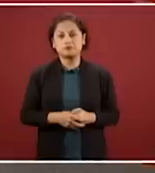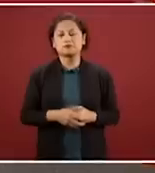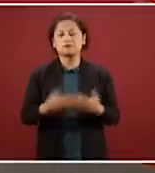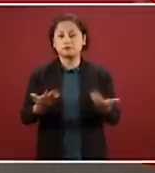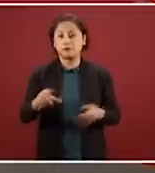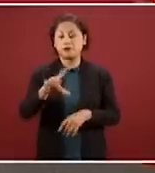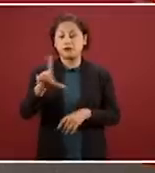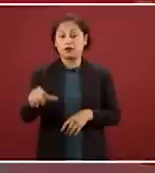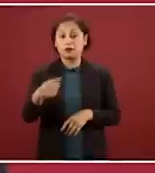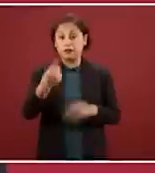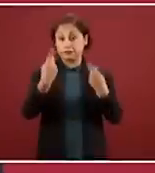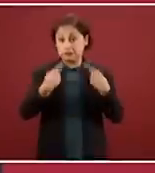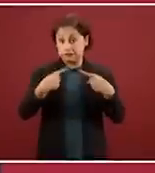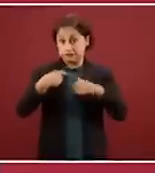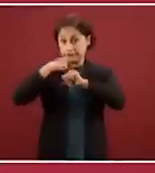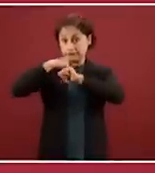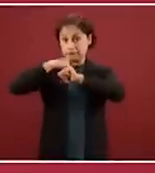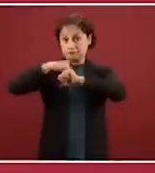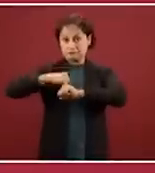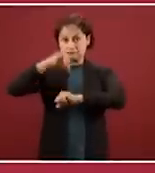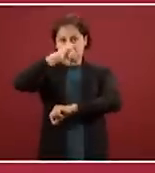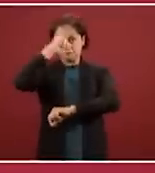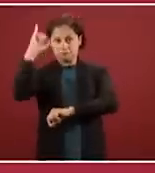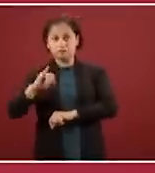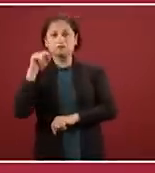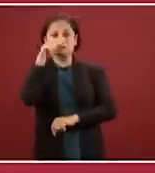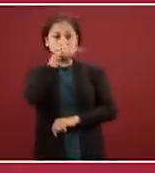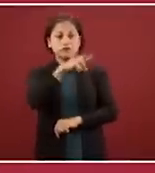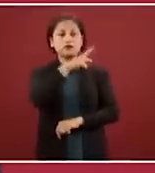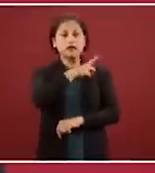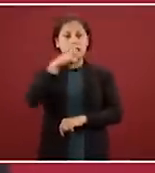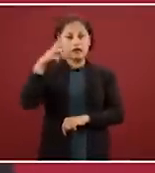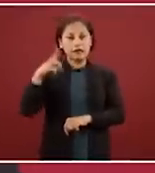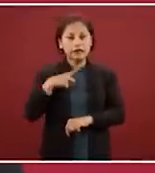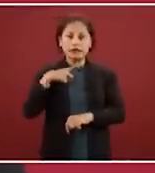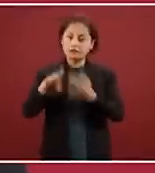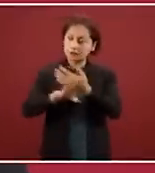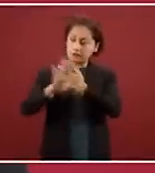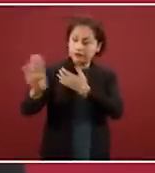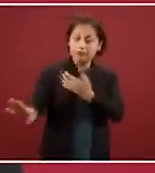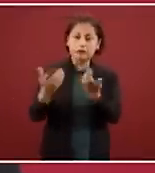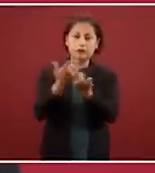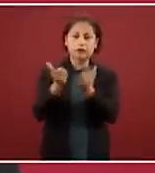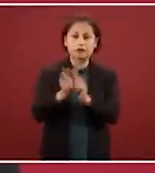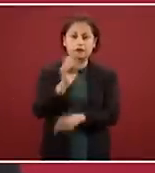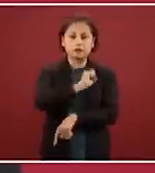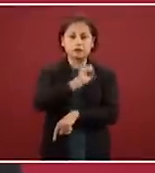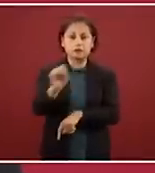encargado de combatir a la delincuencia estuviese involucrado.